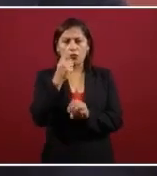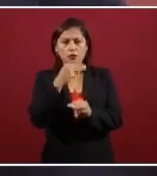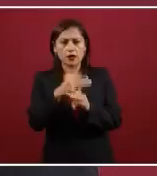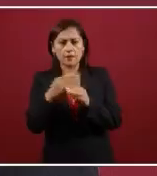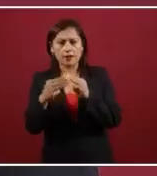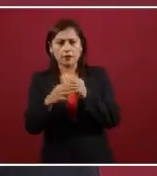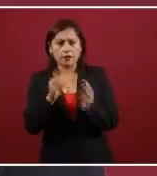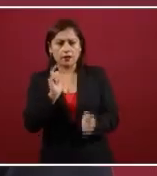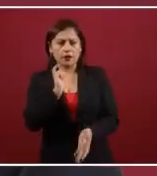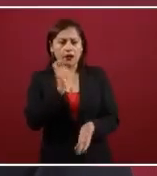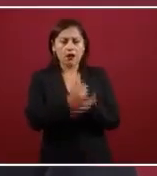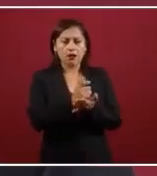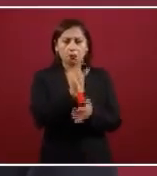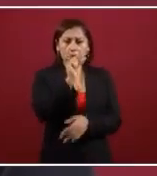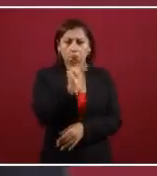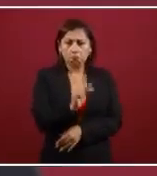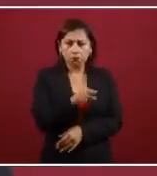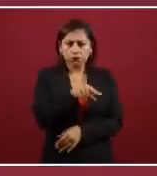mal pagados.